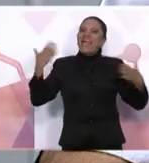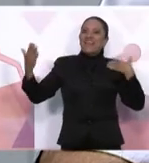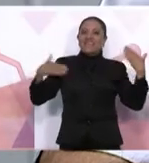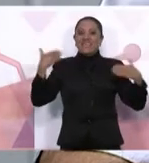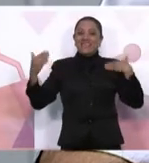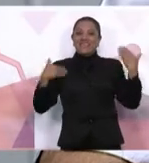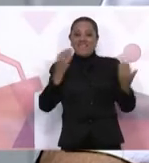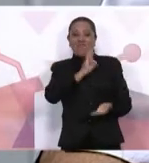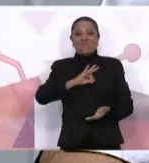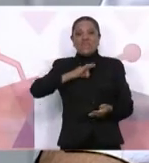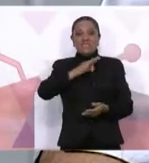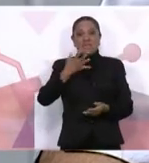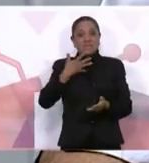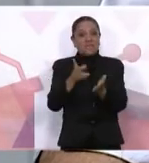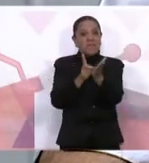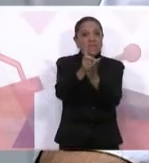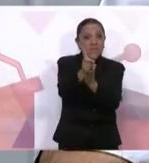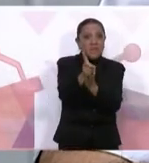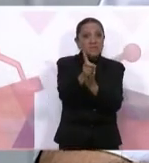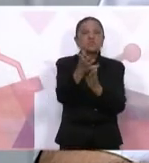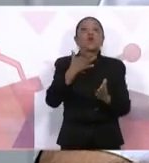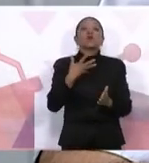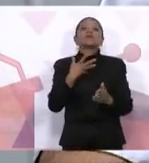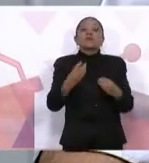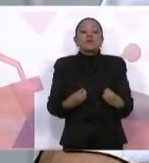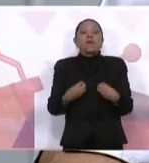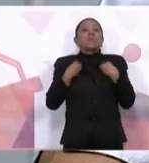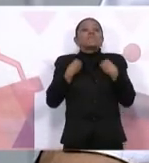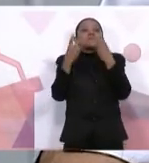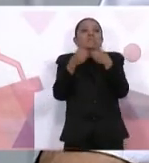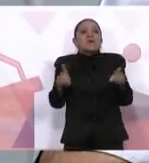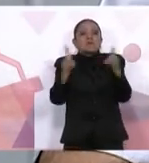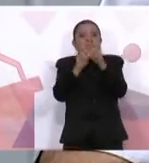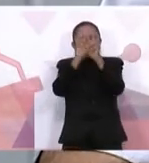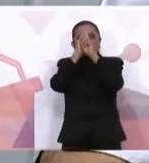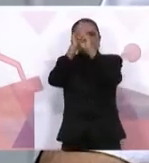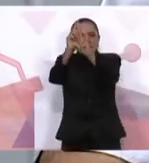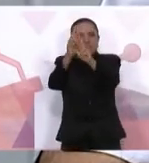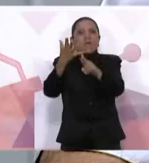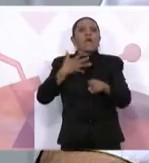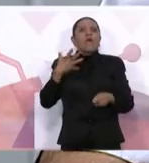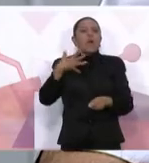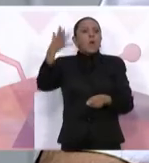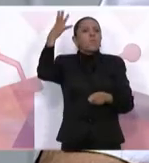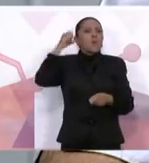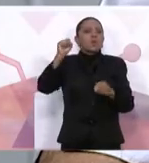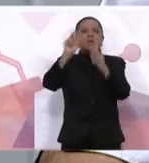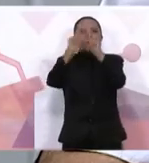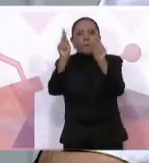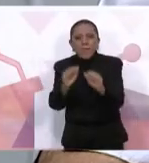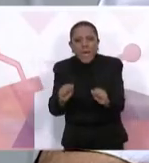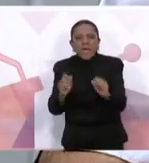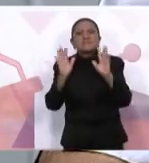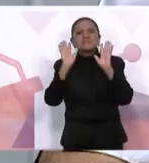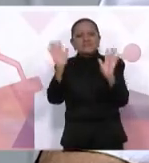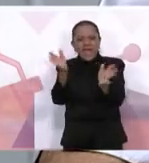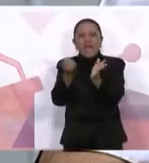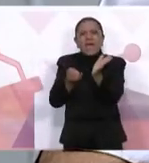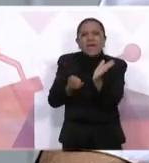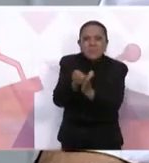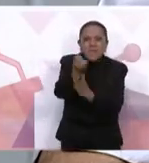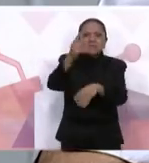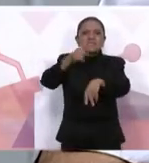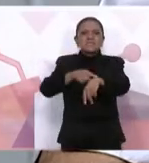de tener una vida digna y que tengamos un morelos en paz es tiempo de tomar decisiones morelos